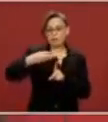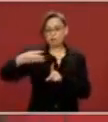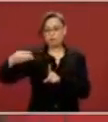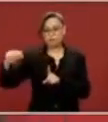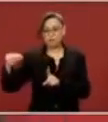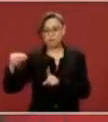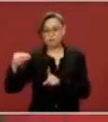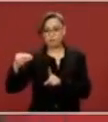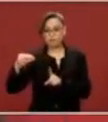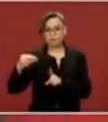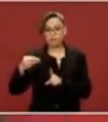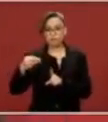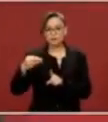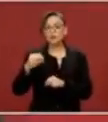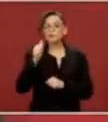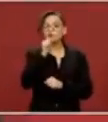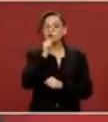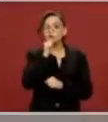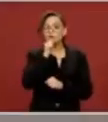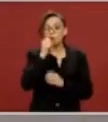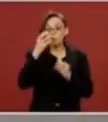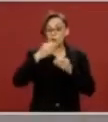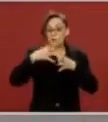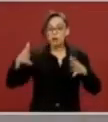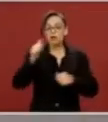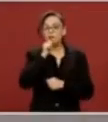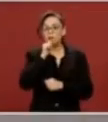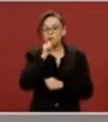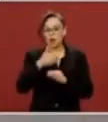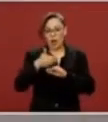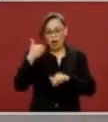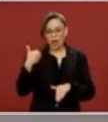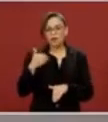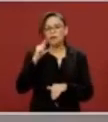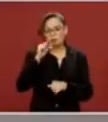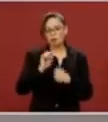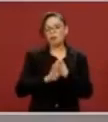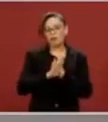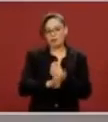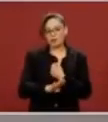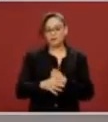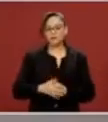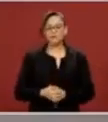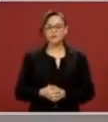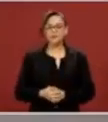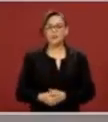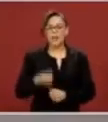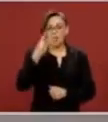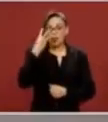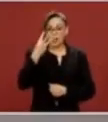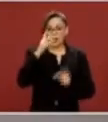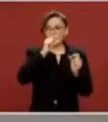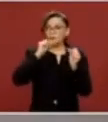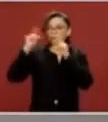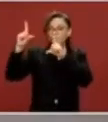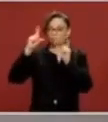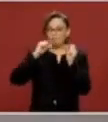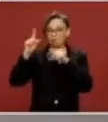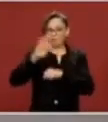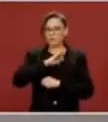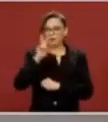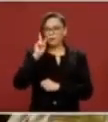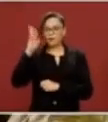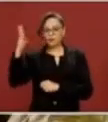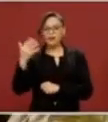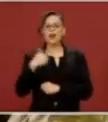casos pudiera incrementarse. En las siguientes 3 diapositivas, y me voy a permitir ponerme de pie igual que